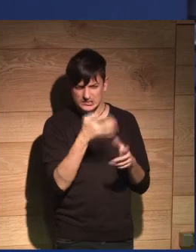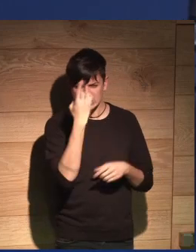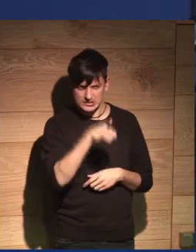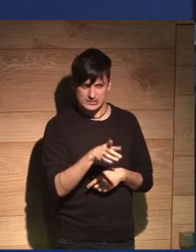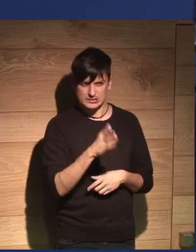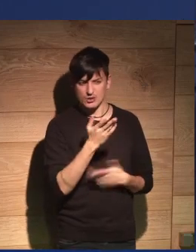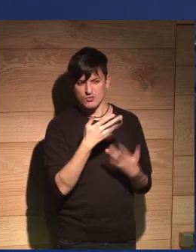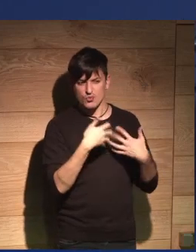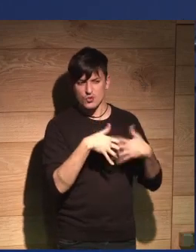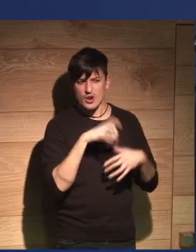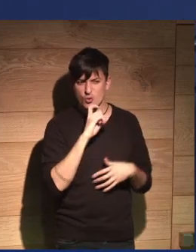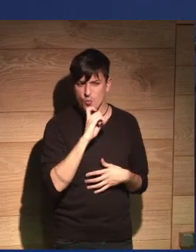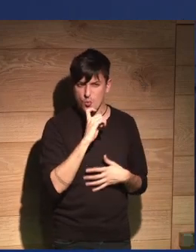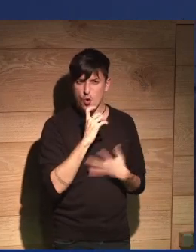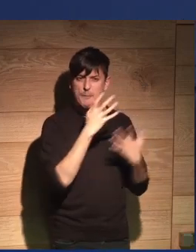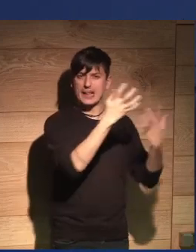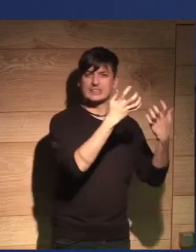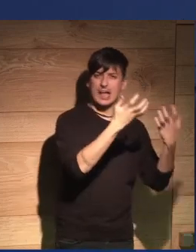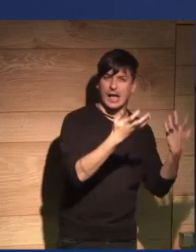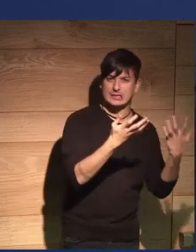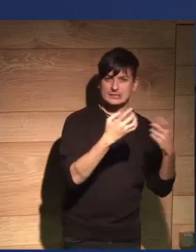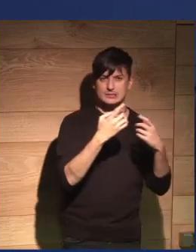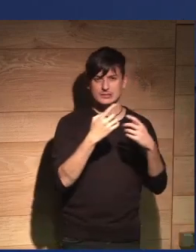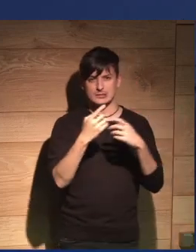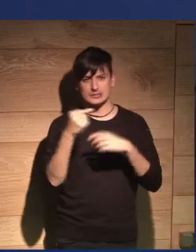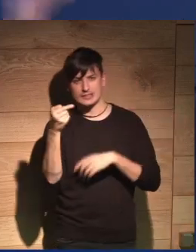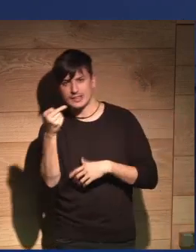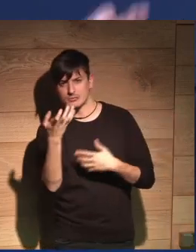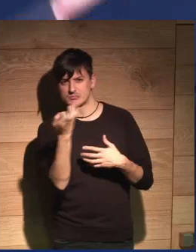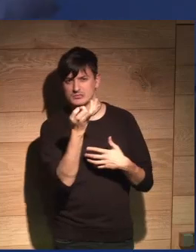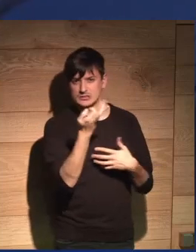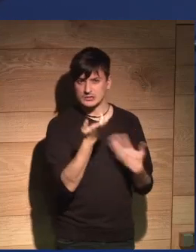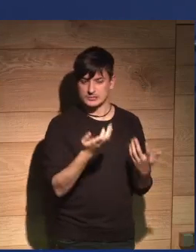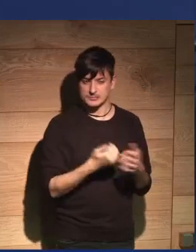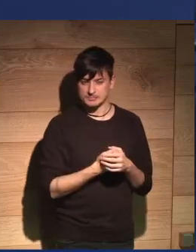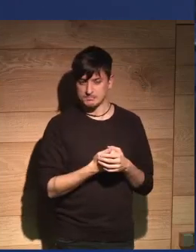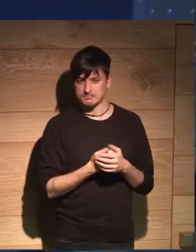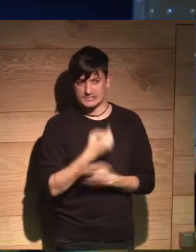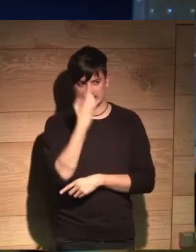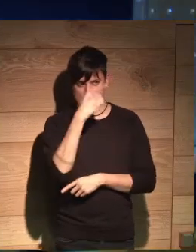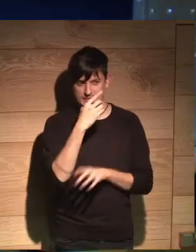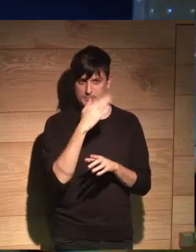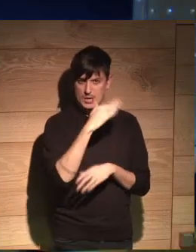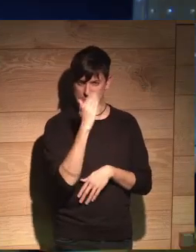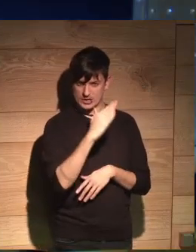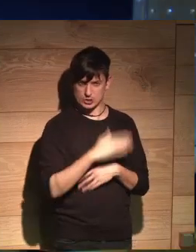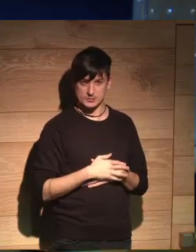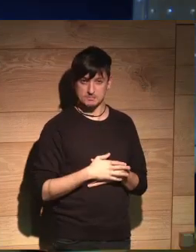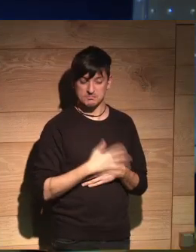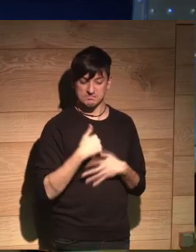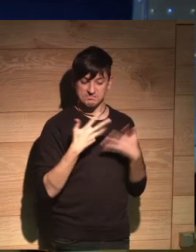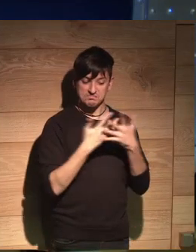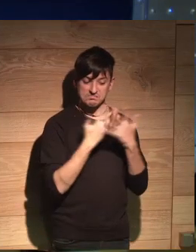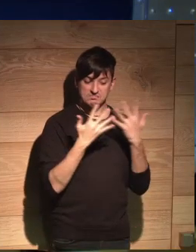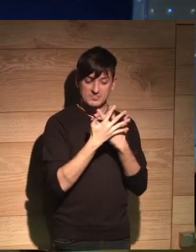llegando, cómo funciona, qué ventajas tiene, qué inconvenientes, y no ocurra lo mismo que ha pasado con otras ciencias. Pero, sin embargo, lo mezclé